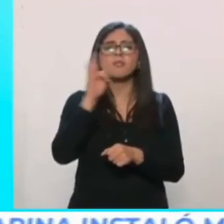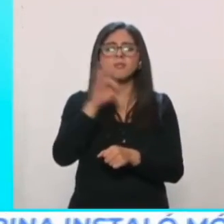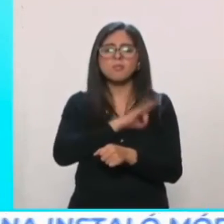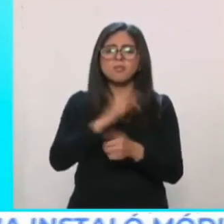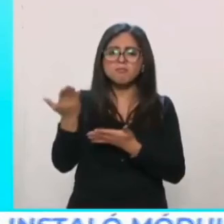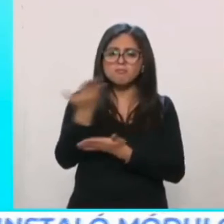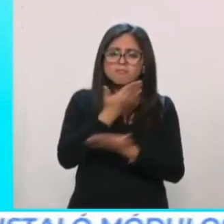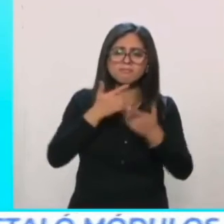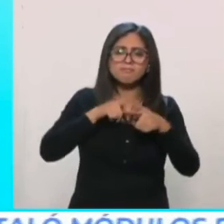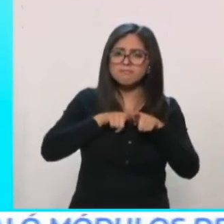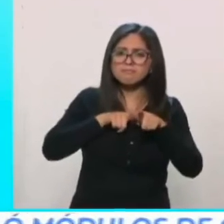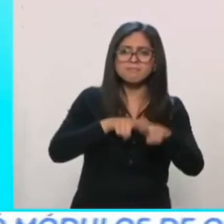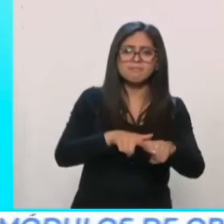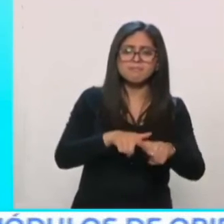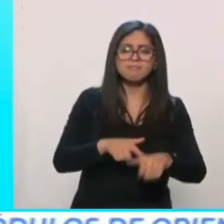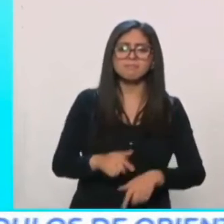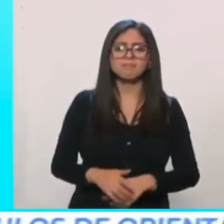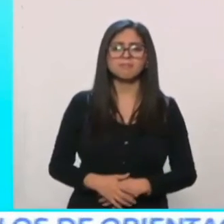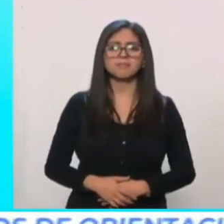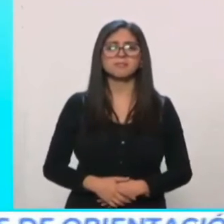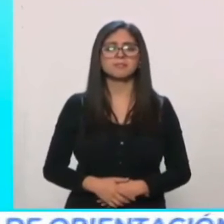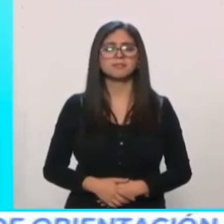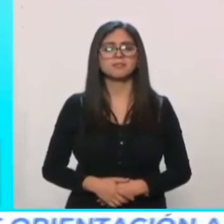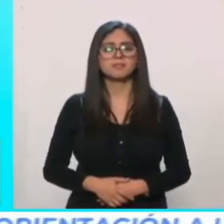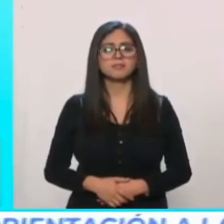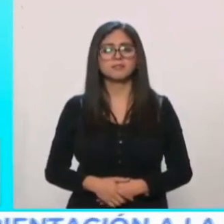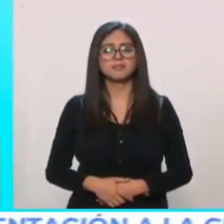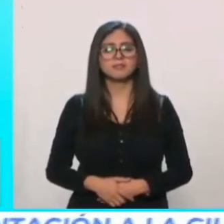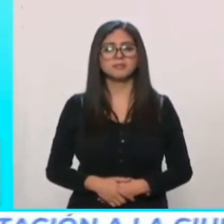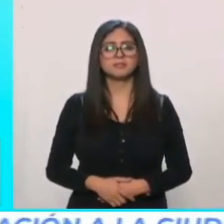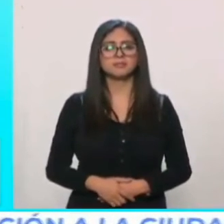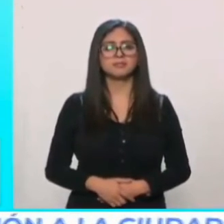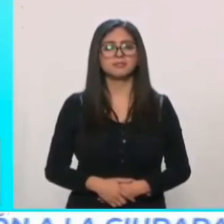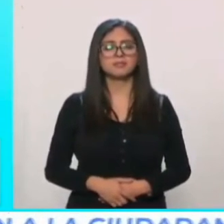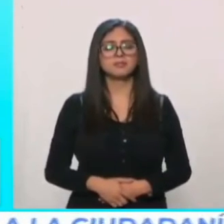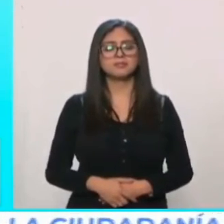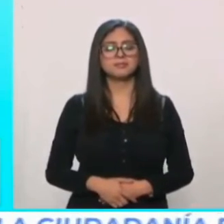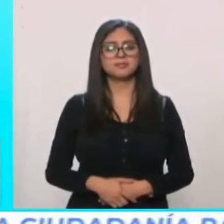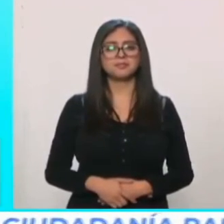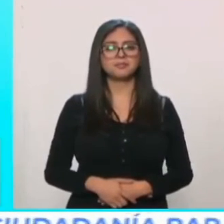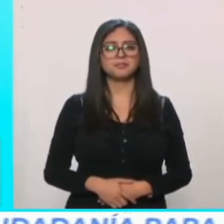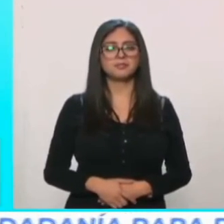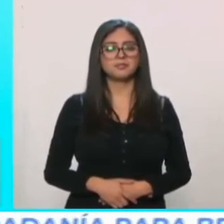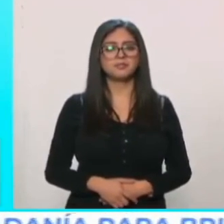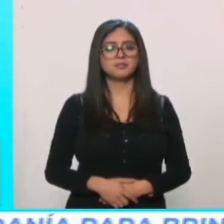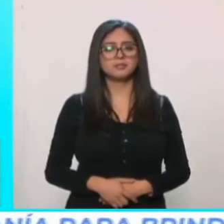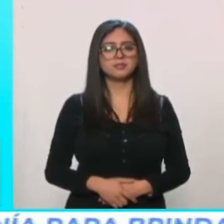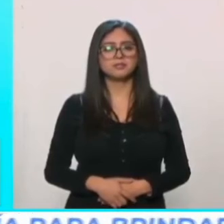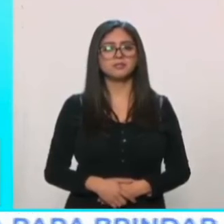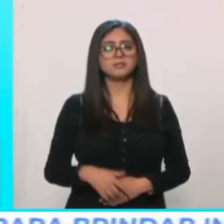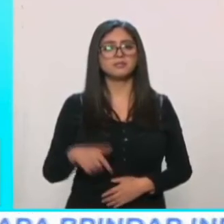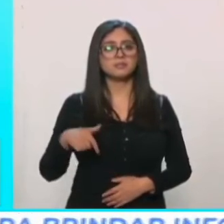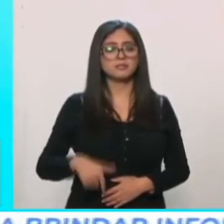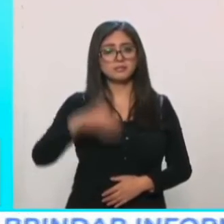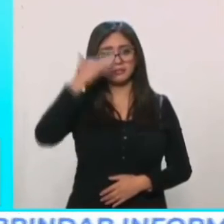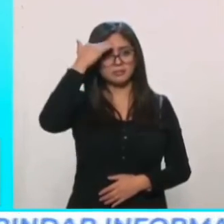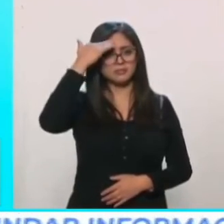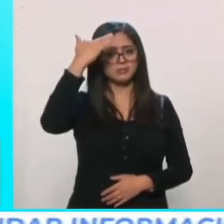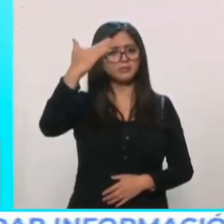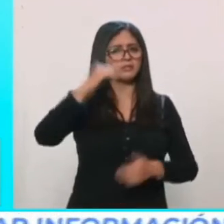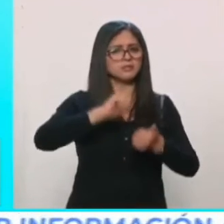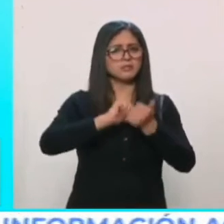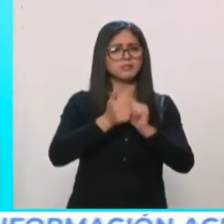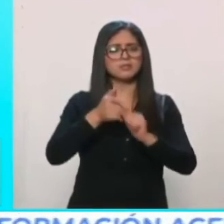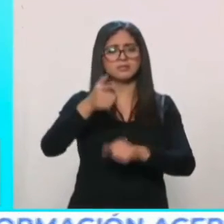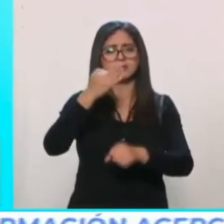México-Argentina. Bueno, el tiempo es un tiempo ya a partir de este momento. Espero que esta plataforma,